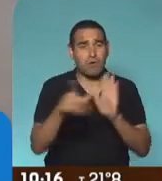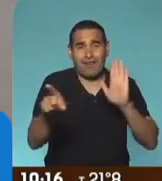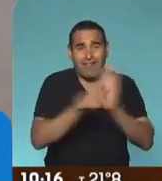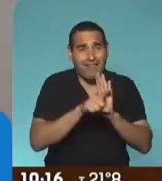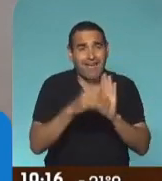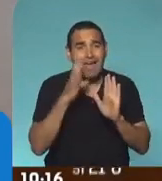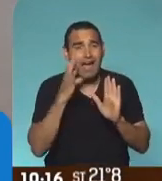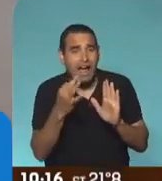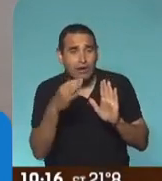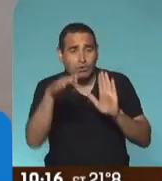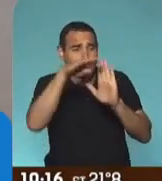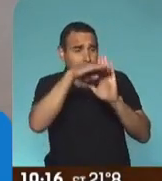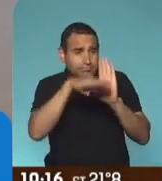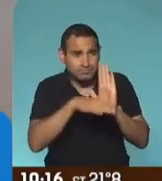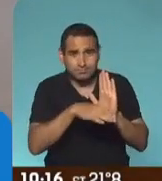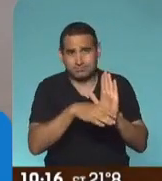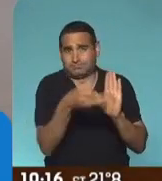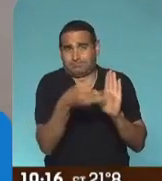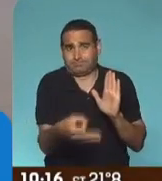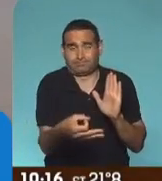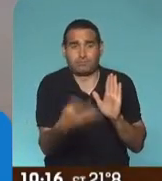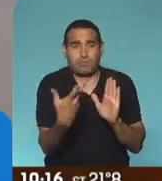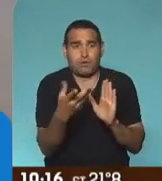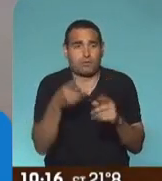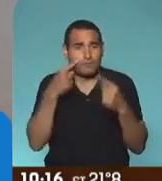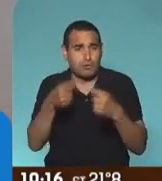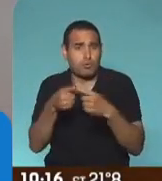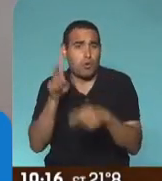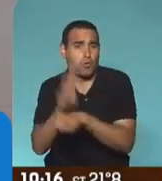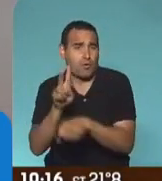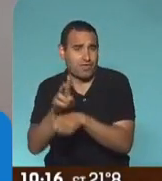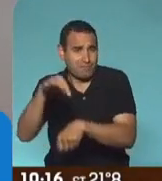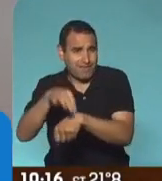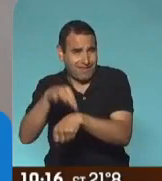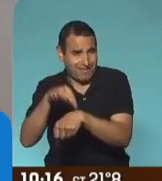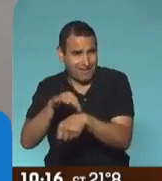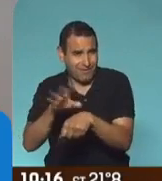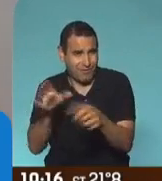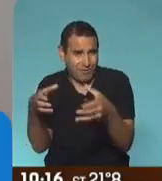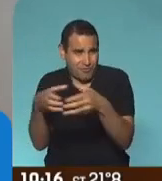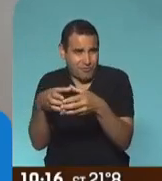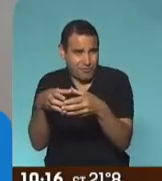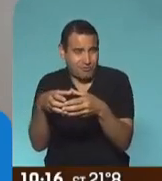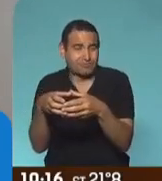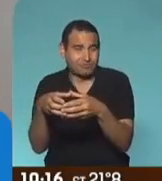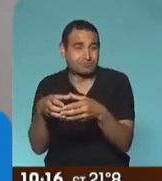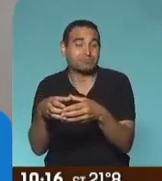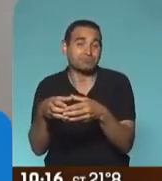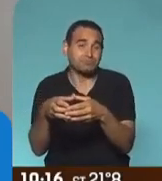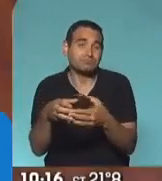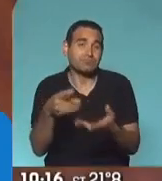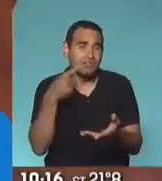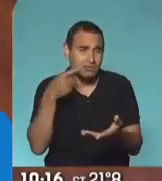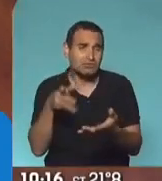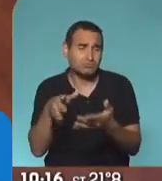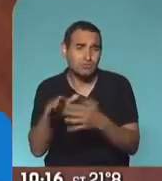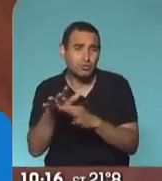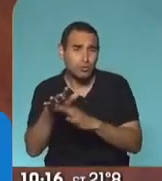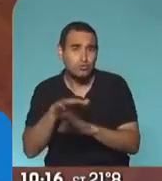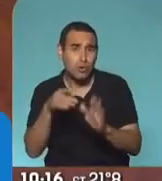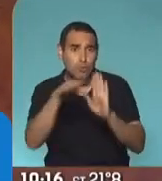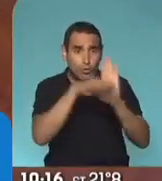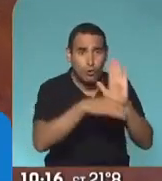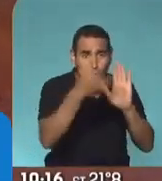con determinado efecto jurídico para proteger al servicio médico, que sin duda resuelve mucho mejor qué es lo que pasa